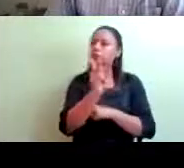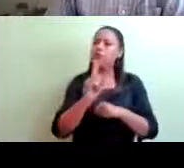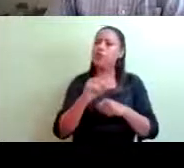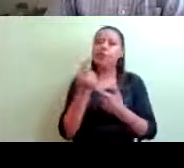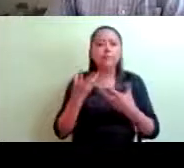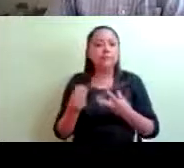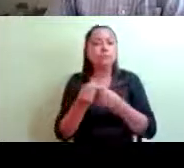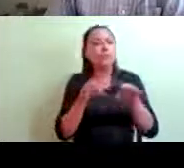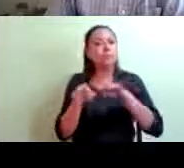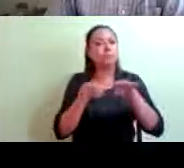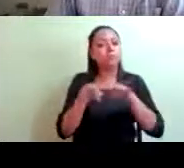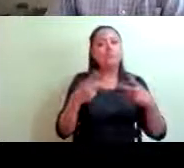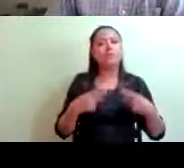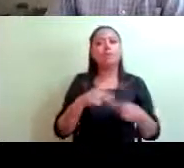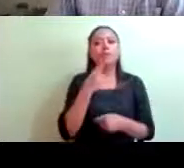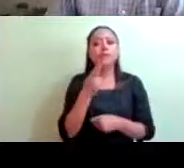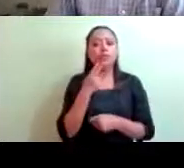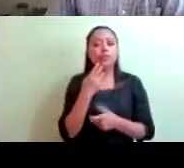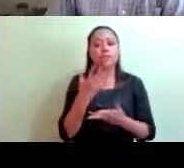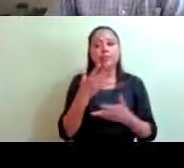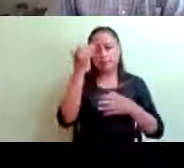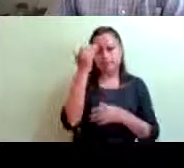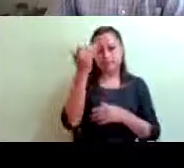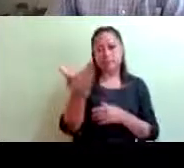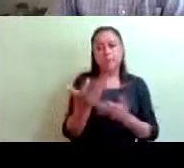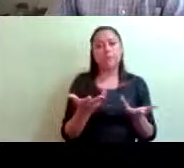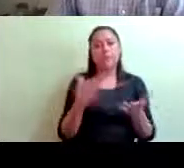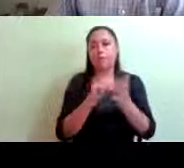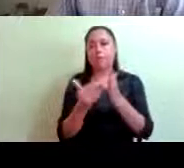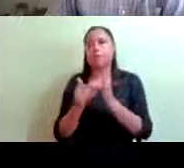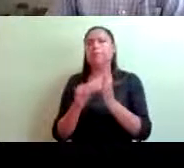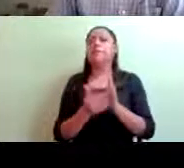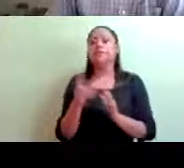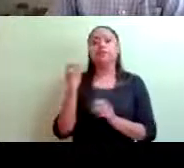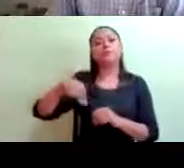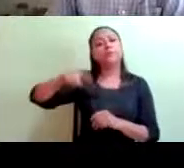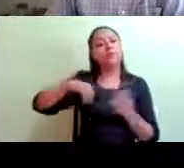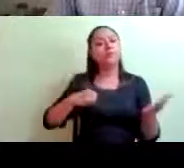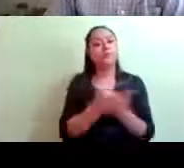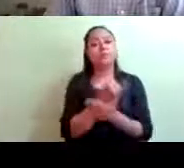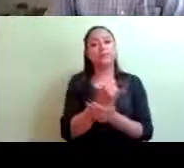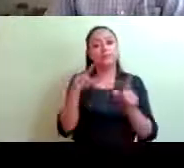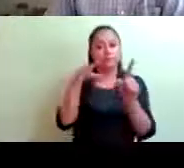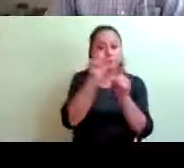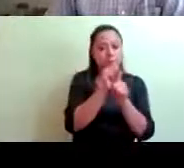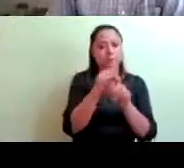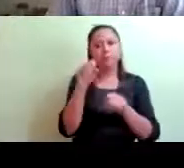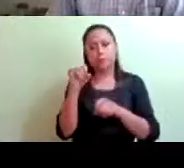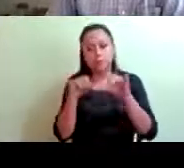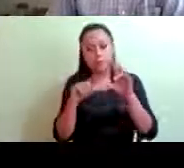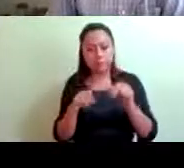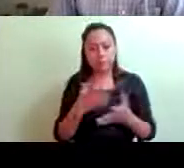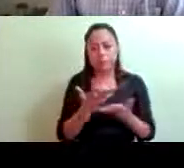usuarios durante todo el ejercicio de planificación. Ellos son los que definen las metas, los objetivos que se quiere lograr